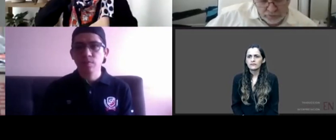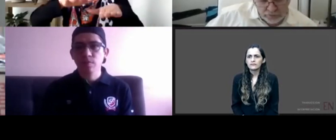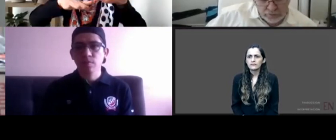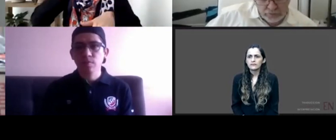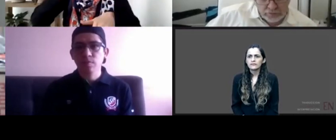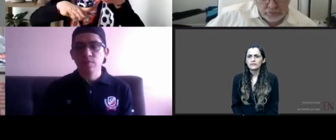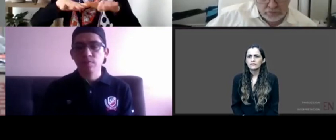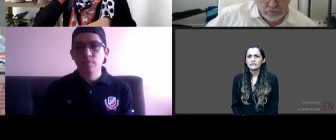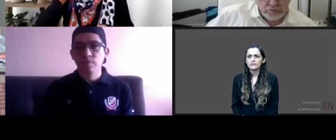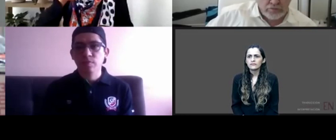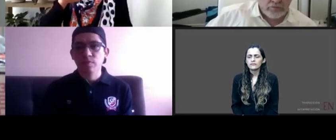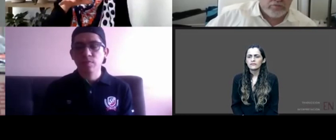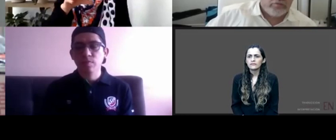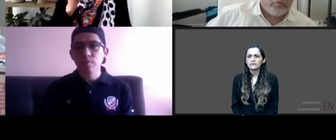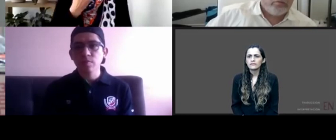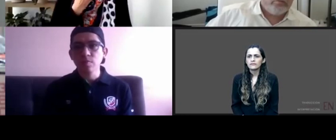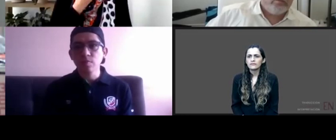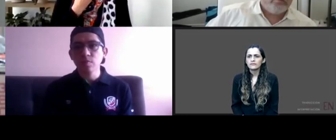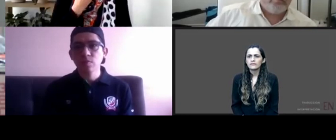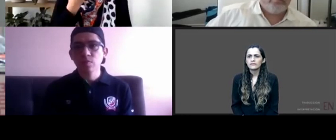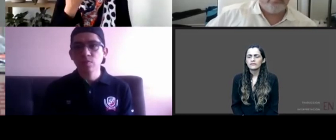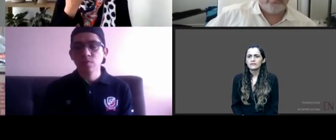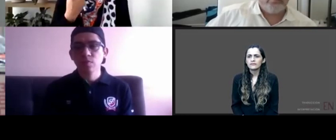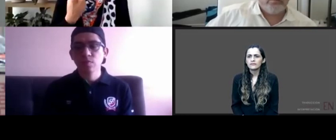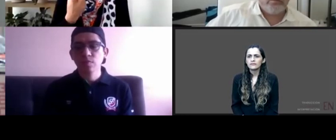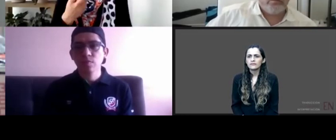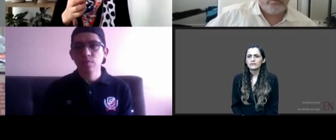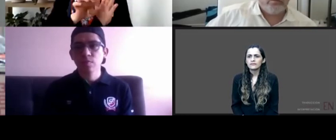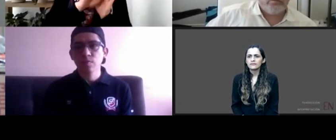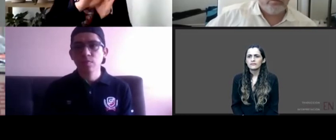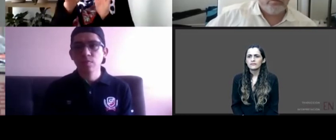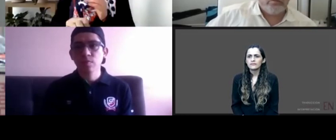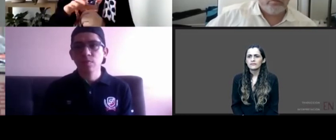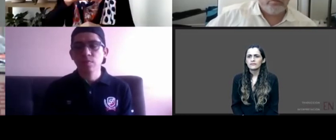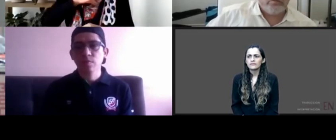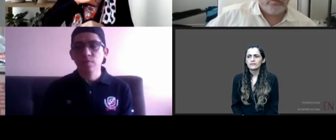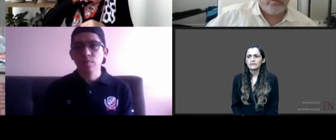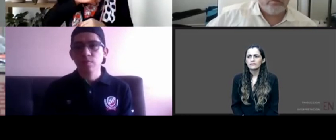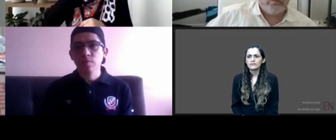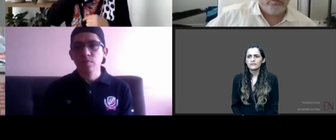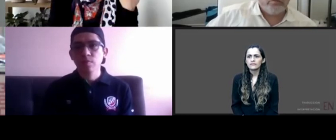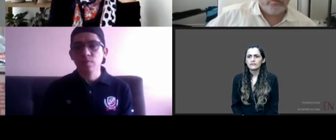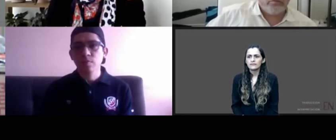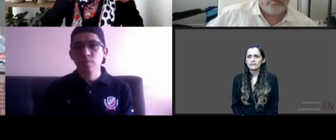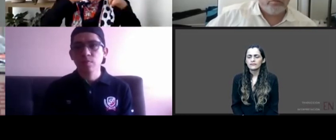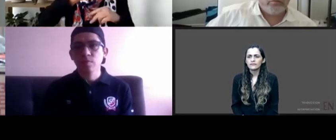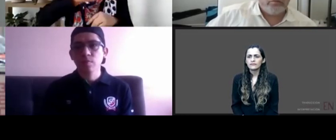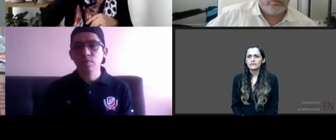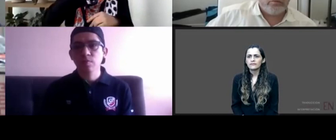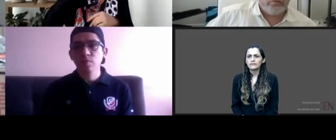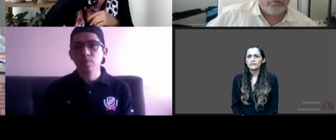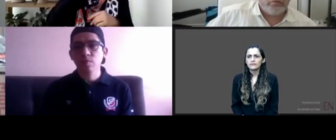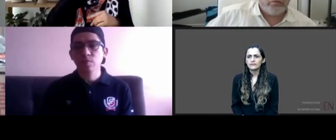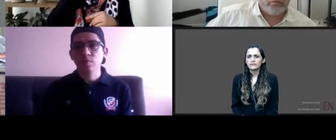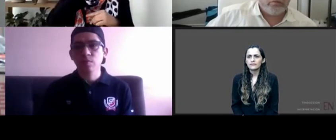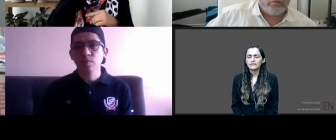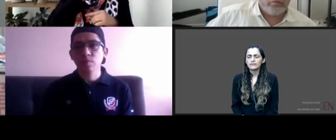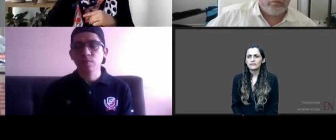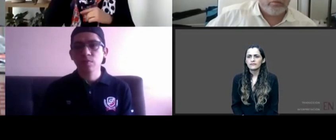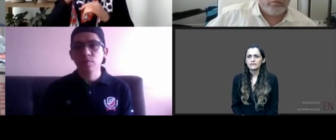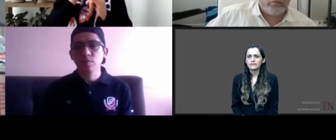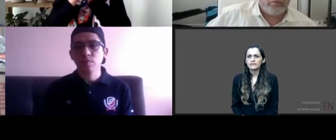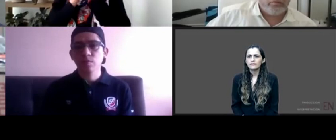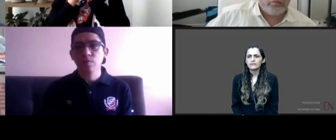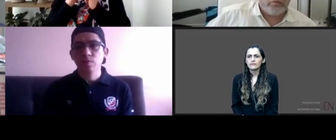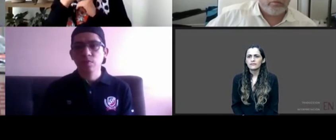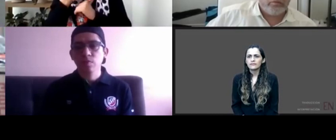el intérprete. Entonces, sí podría hacerse de alguna forma así, pero necesitaríamos también